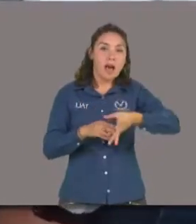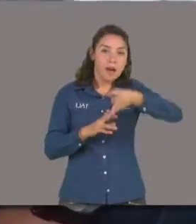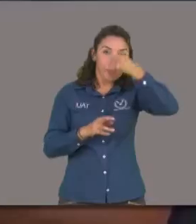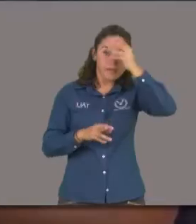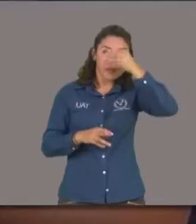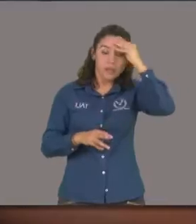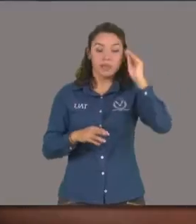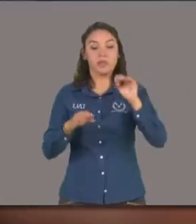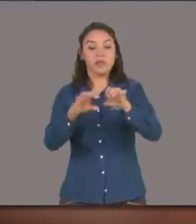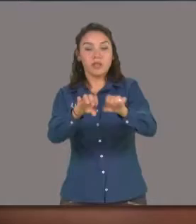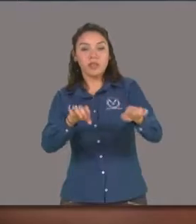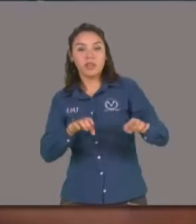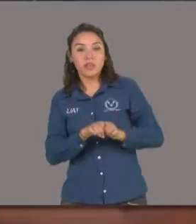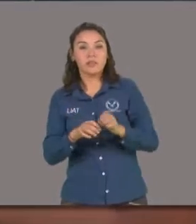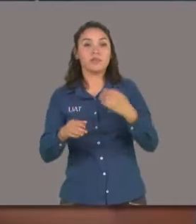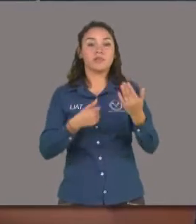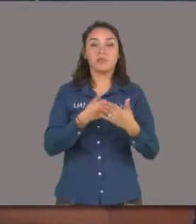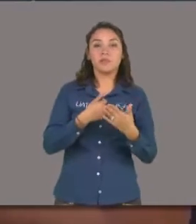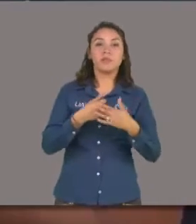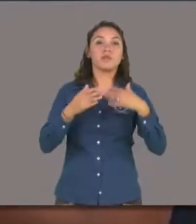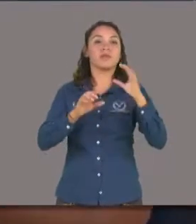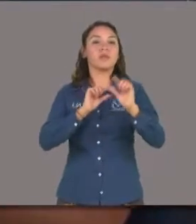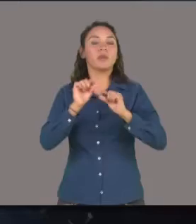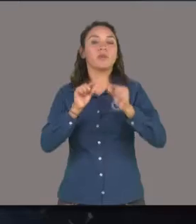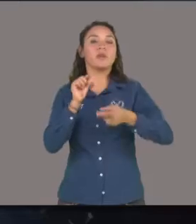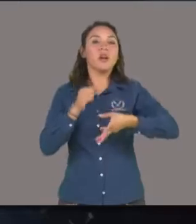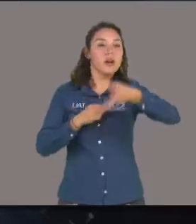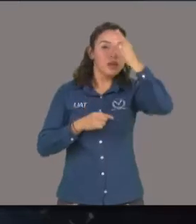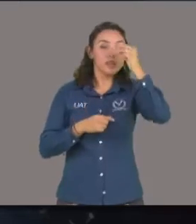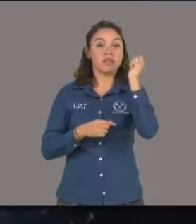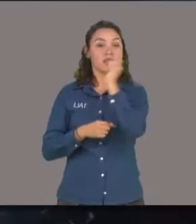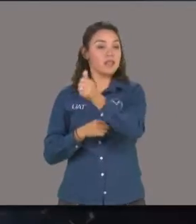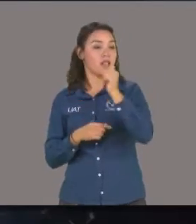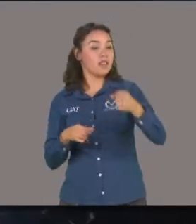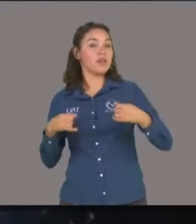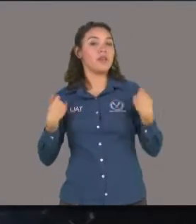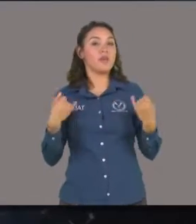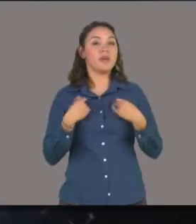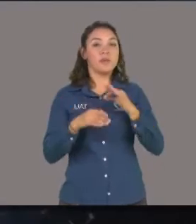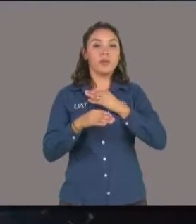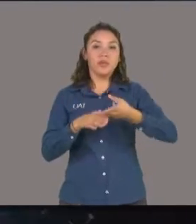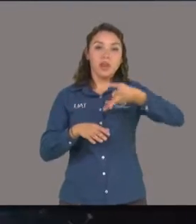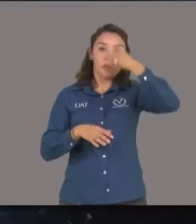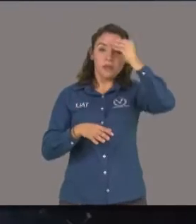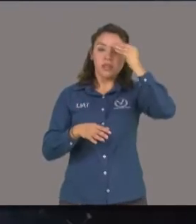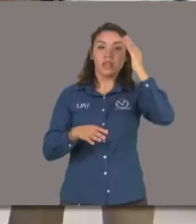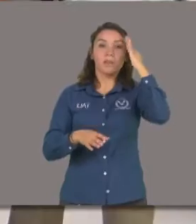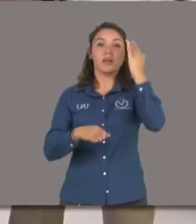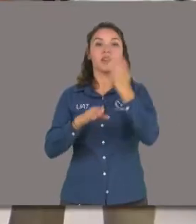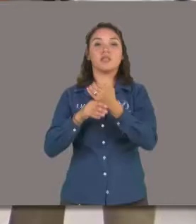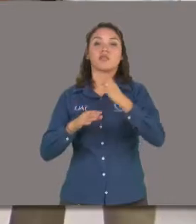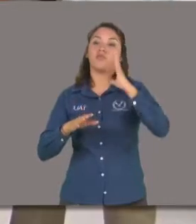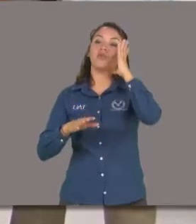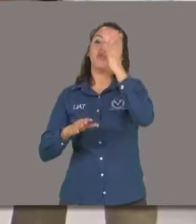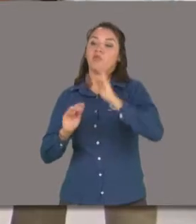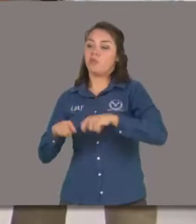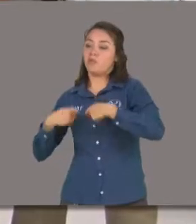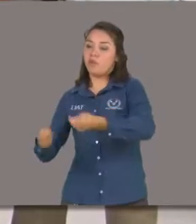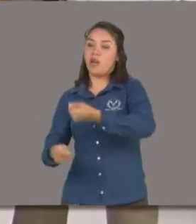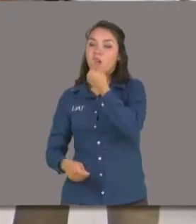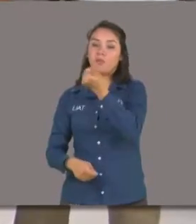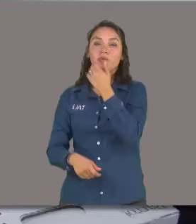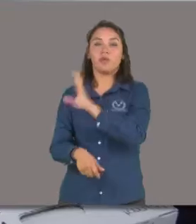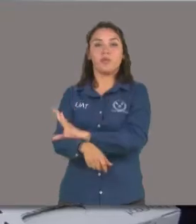materia es conformar equipos que eventualmente muestren crecimiento, que sean los propios jóvenes quienes capaciten a sus compañeros, continuar en la élite del